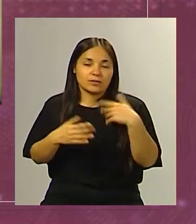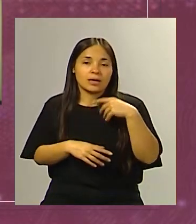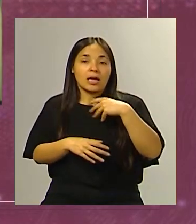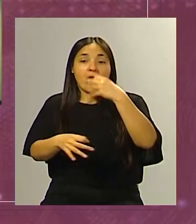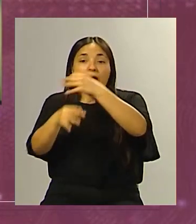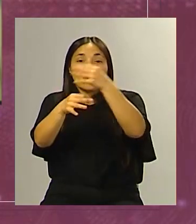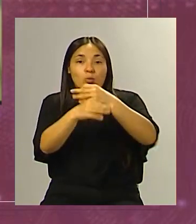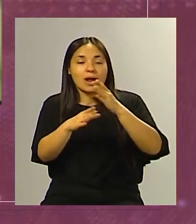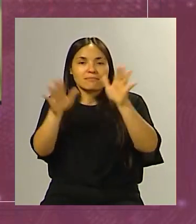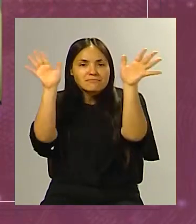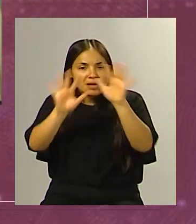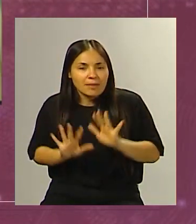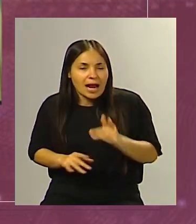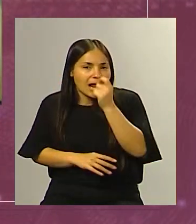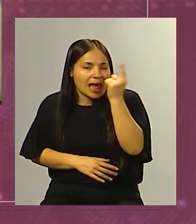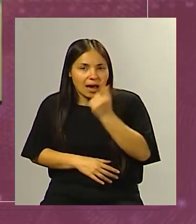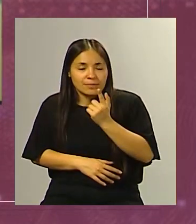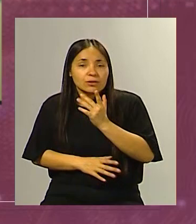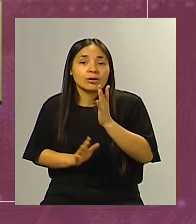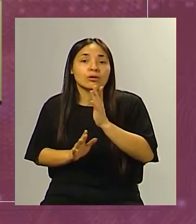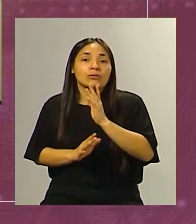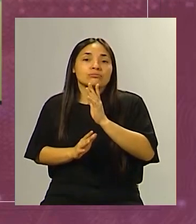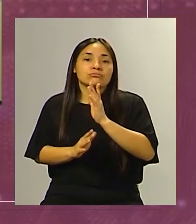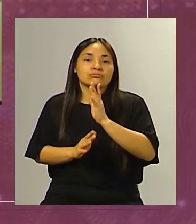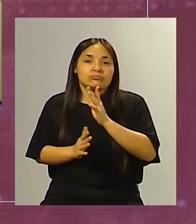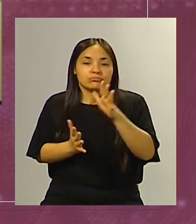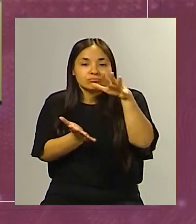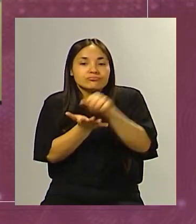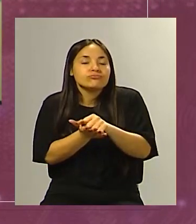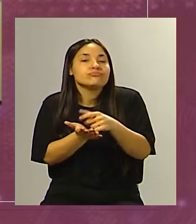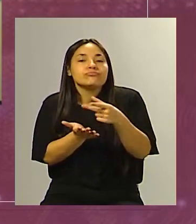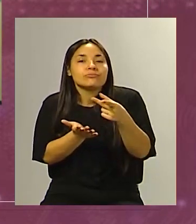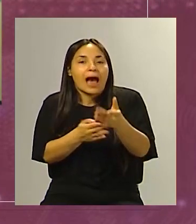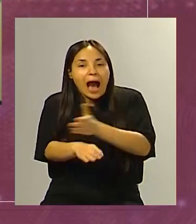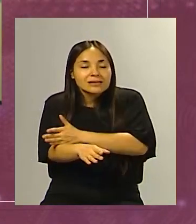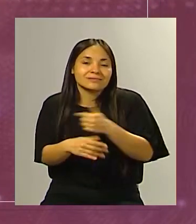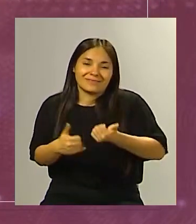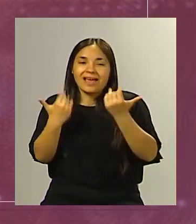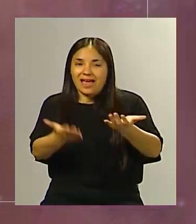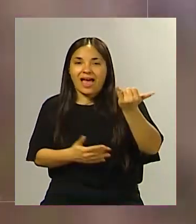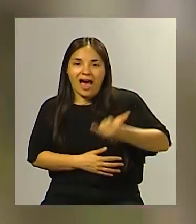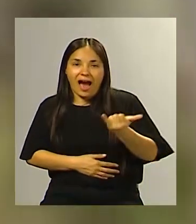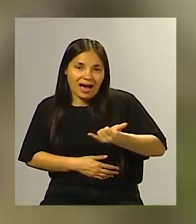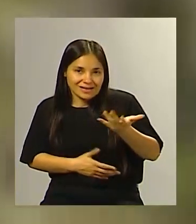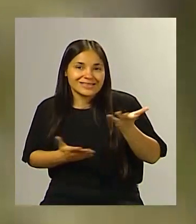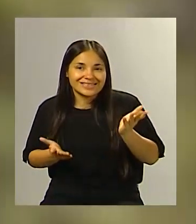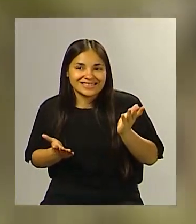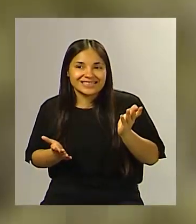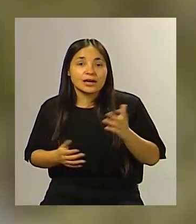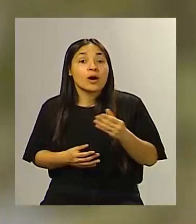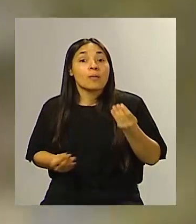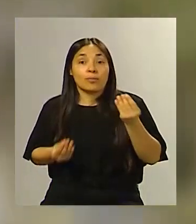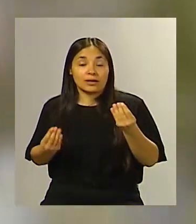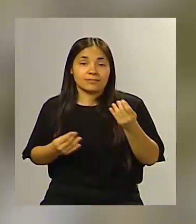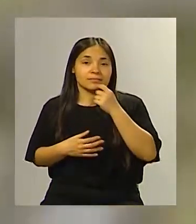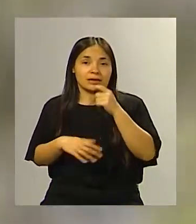que se organiza rápido y contrata a tiempo se ve muy beneficiado. Primero porque no es lo mismo, a